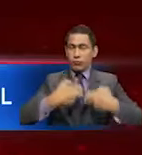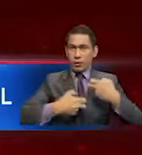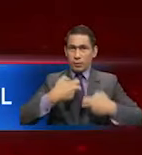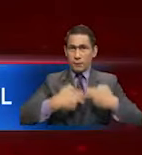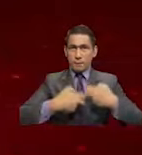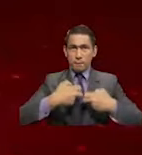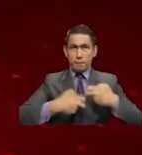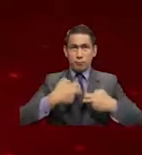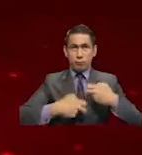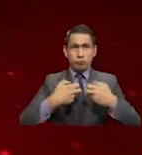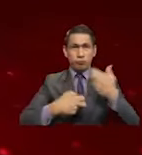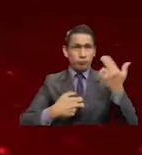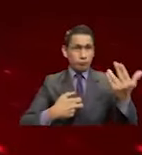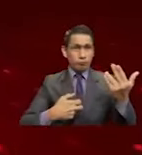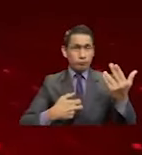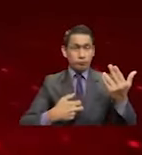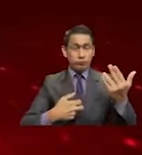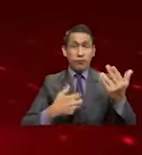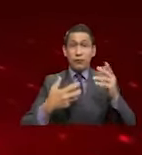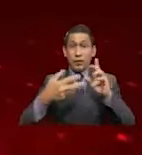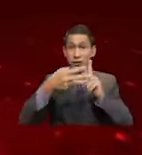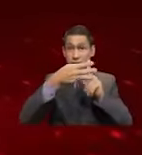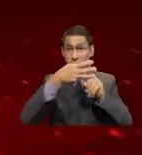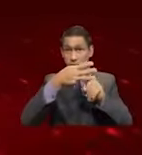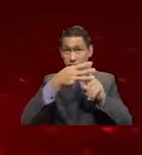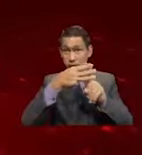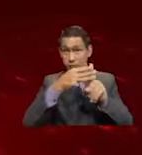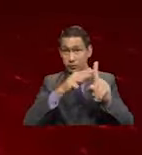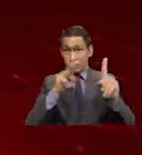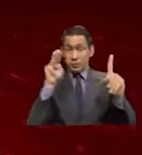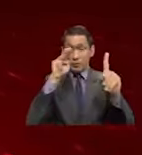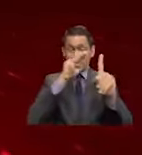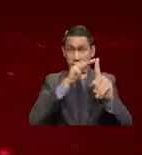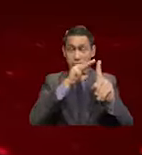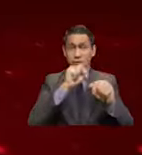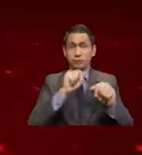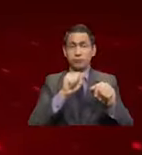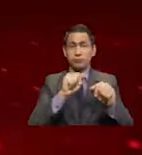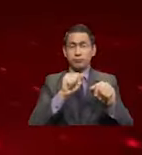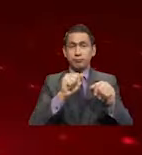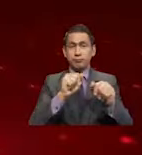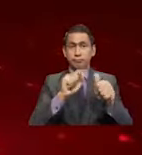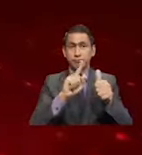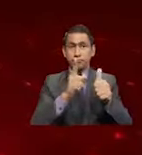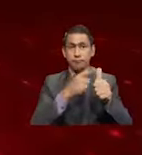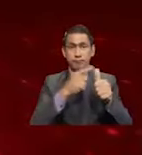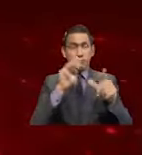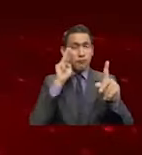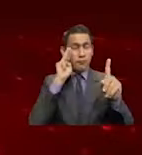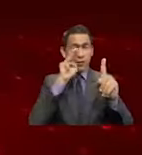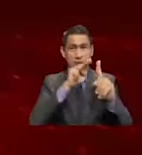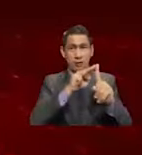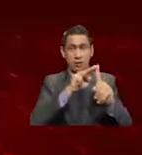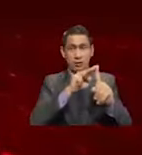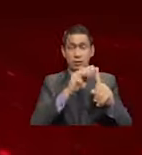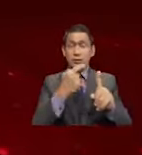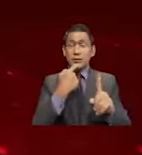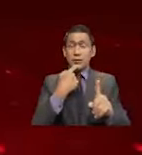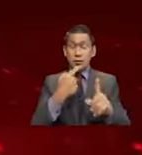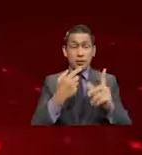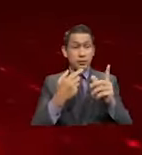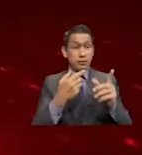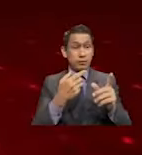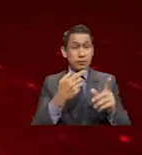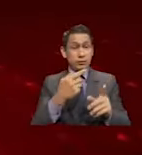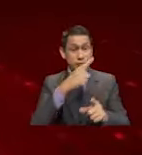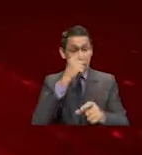de X en las redes sociales. Me indica nada más cuando tengamos el primer tuit en donde él dijo claramente: estamos trabajando